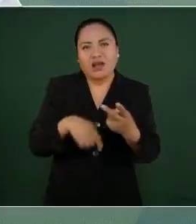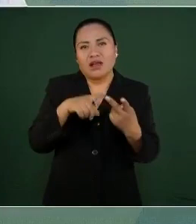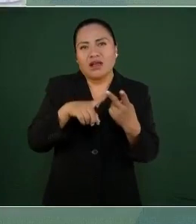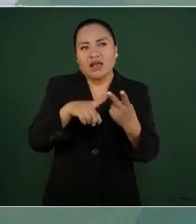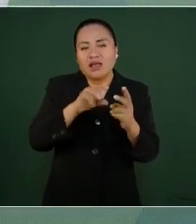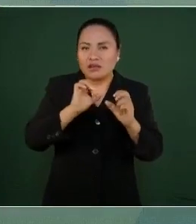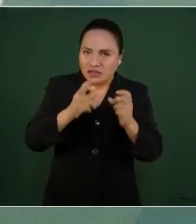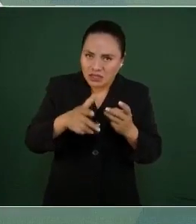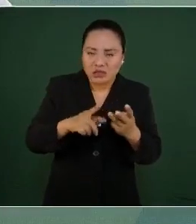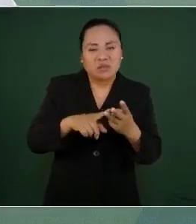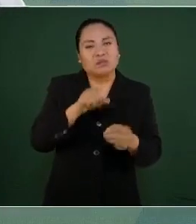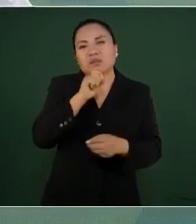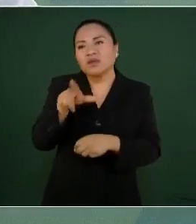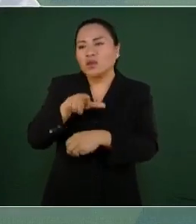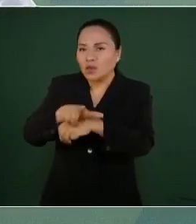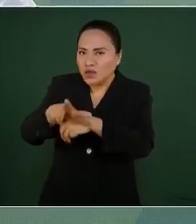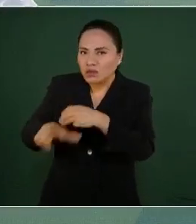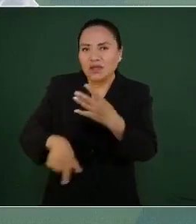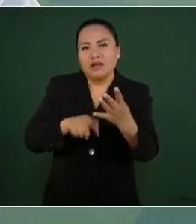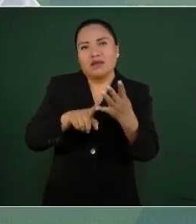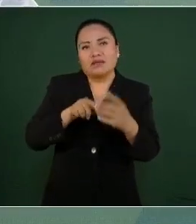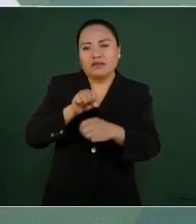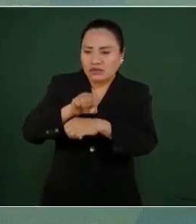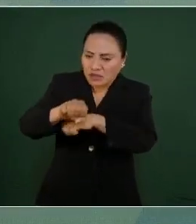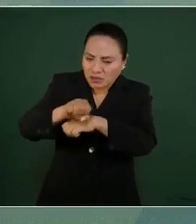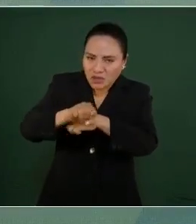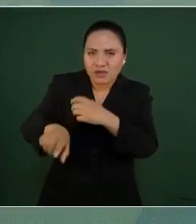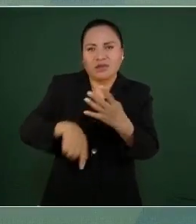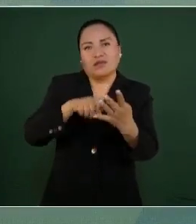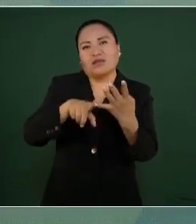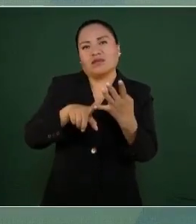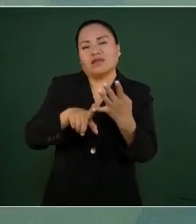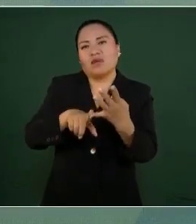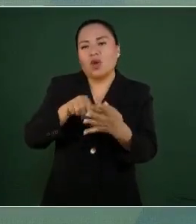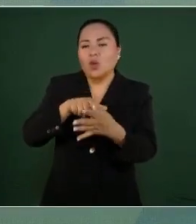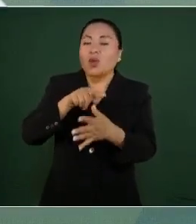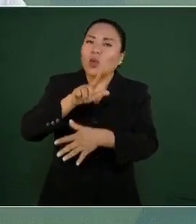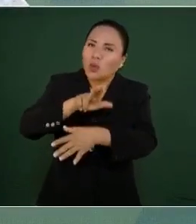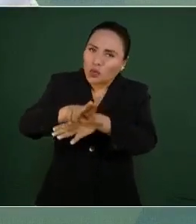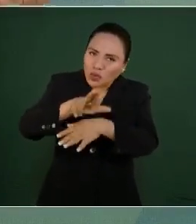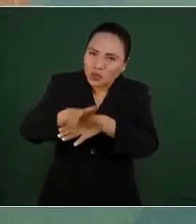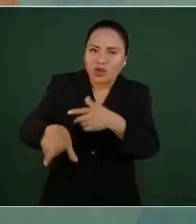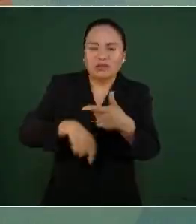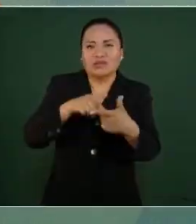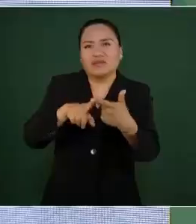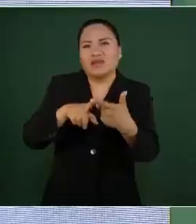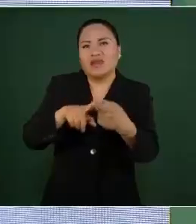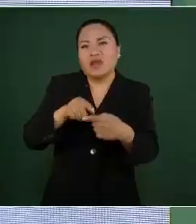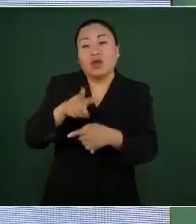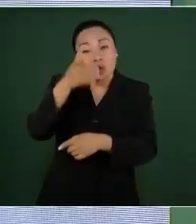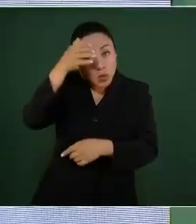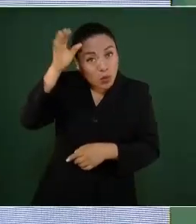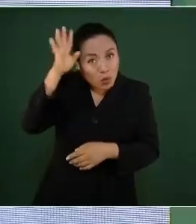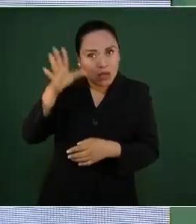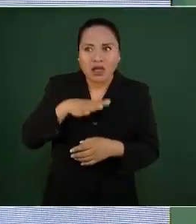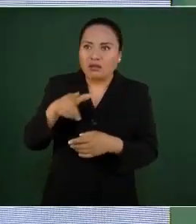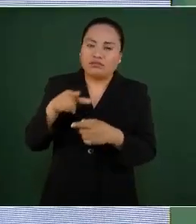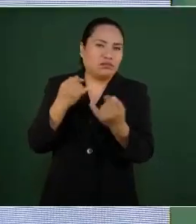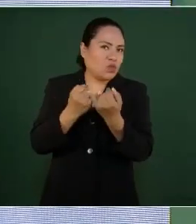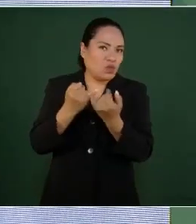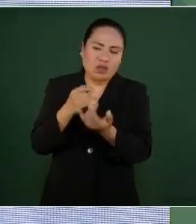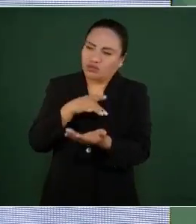aplican en Guatemala, se aplican en El Salvador, se aplican en Honduras, se aplican en Cuba.